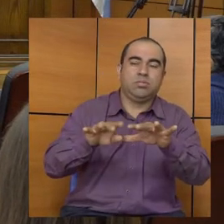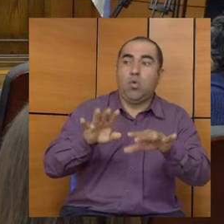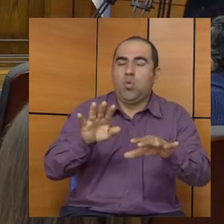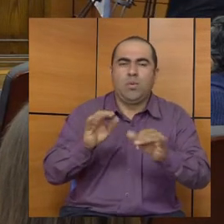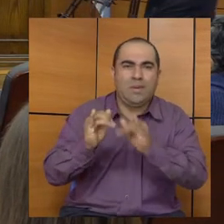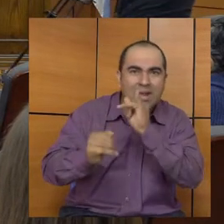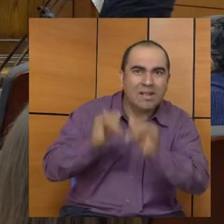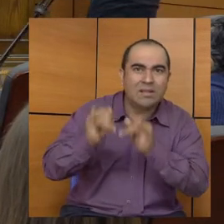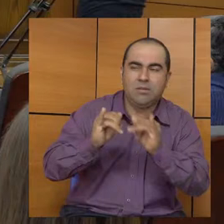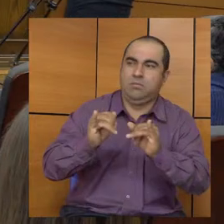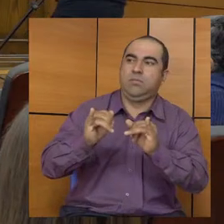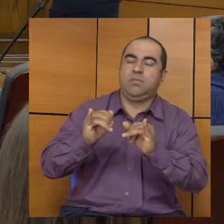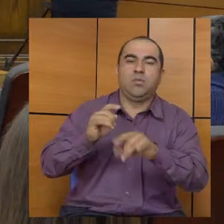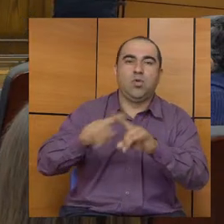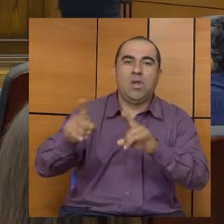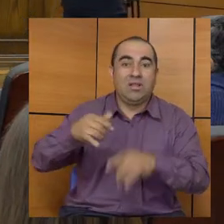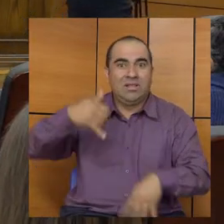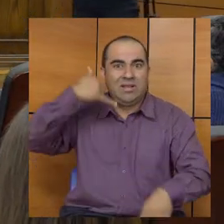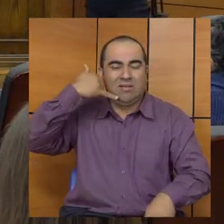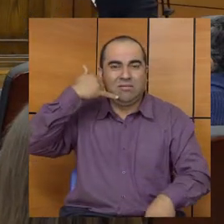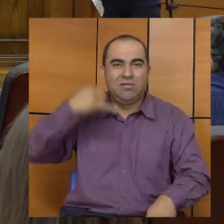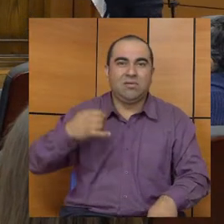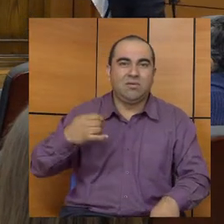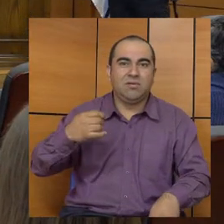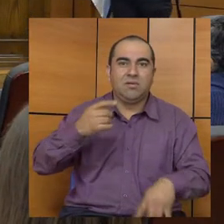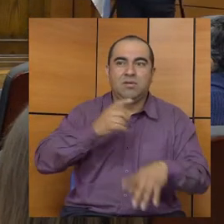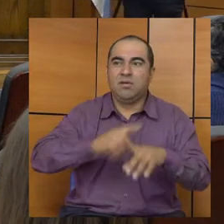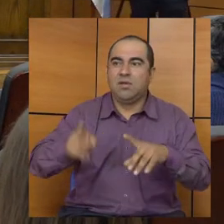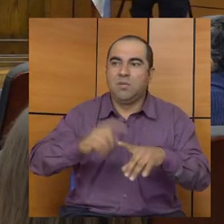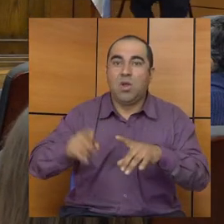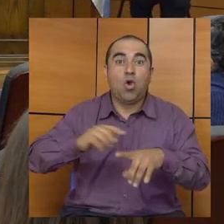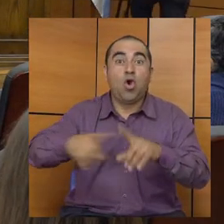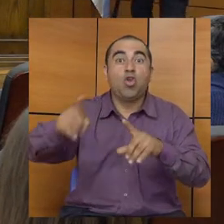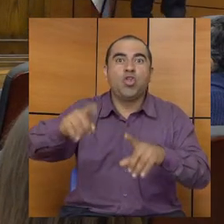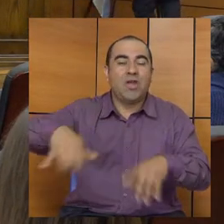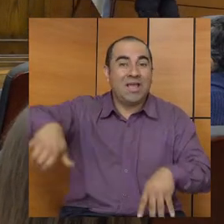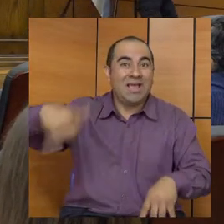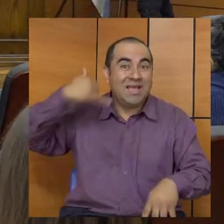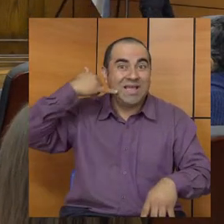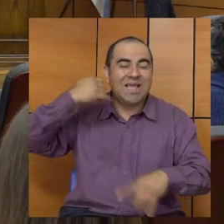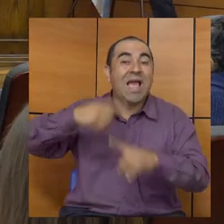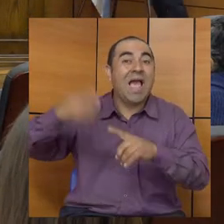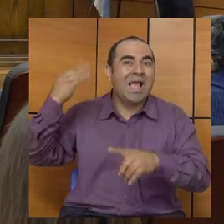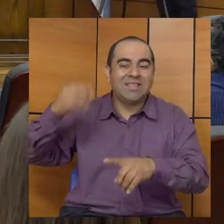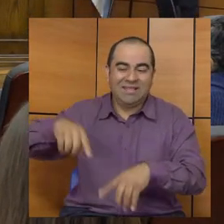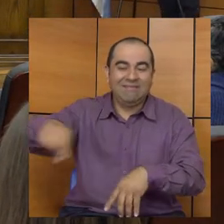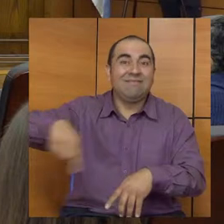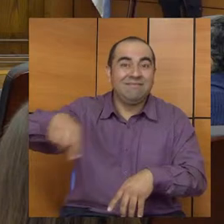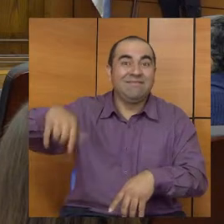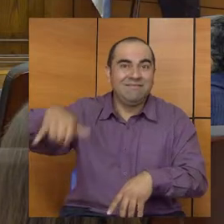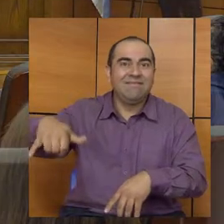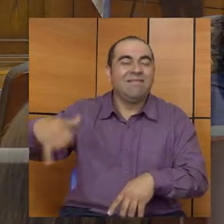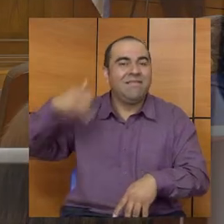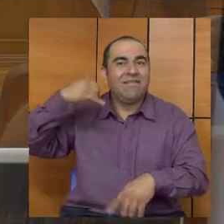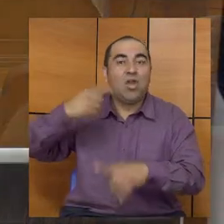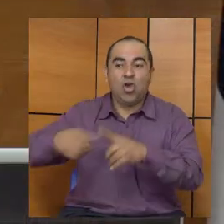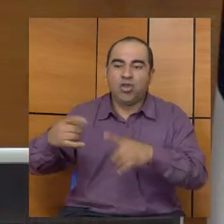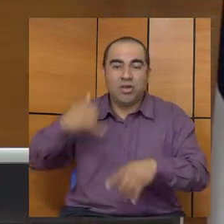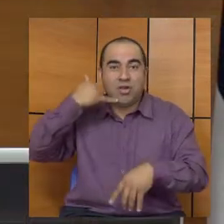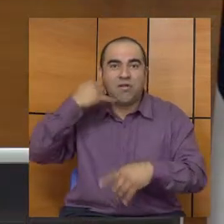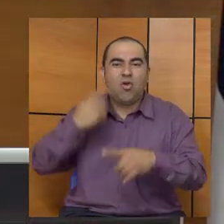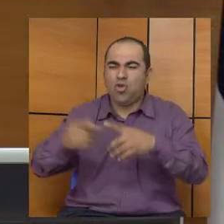Internet, apareció el teléfono, después apareció el teléfono móvil, después apareció Internet, incluso Internet móvil.